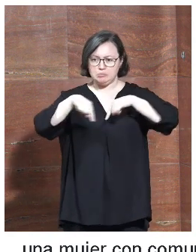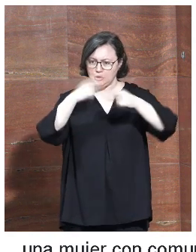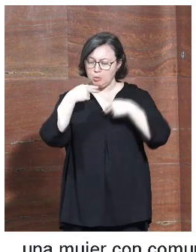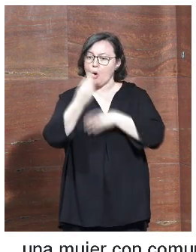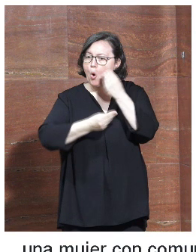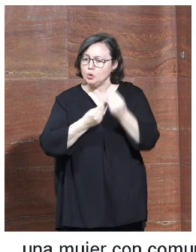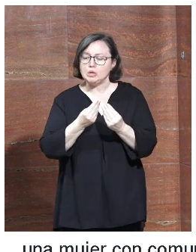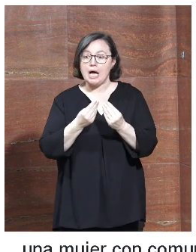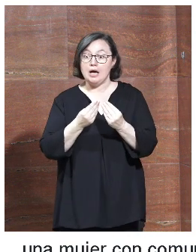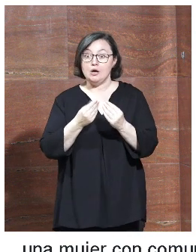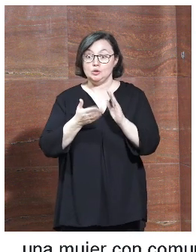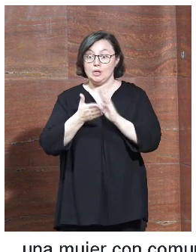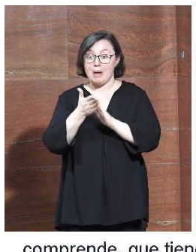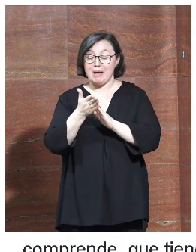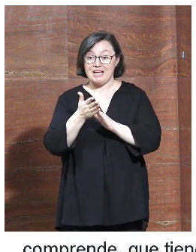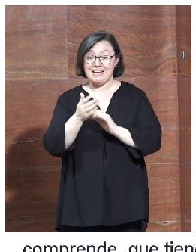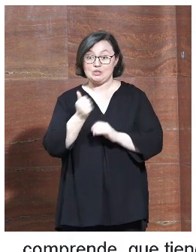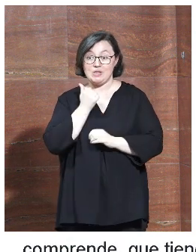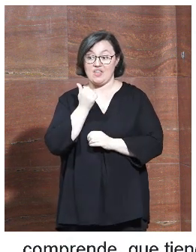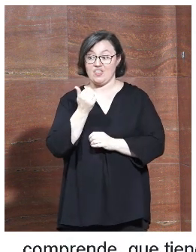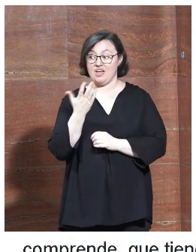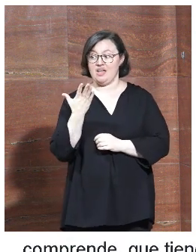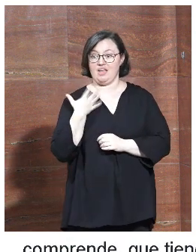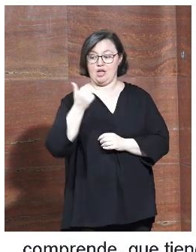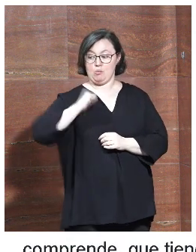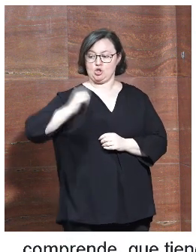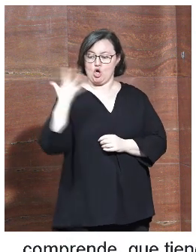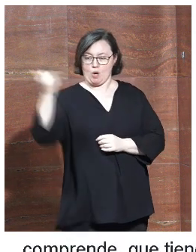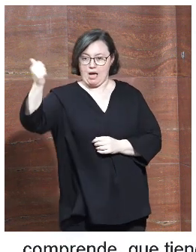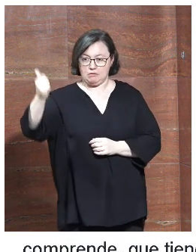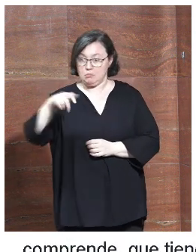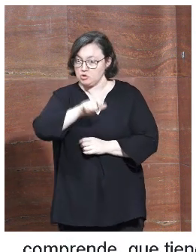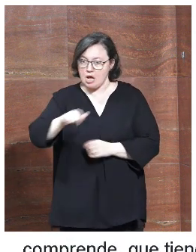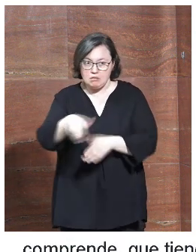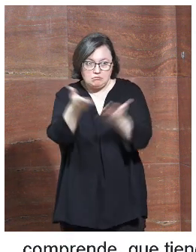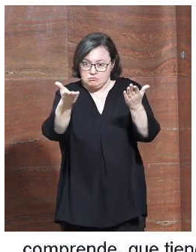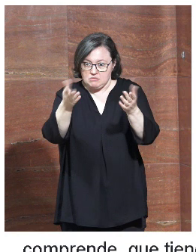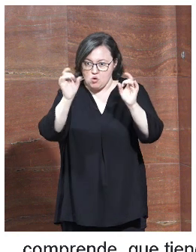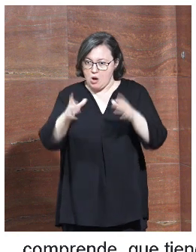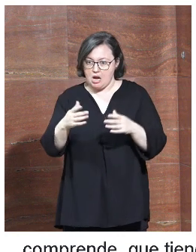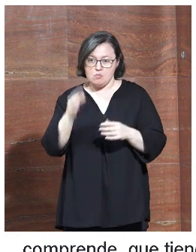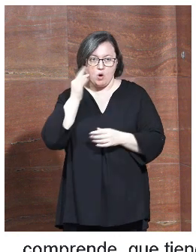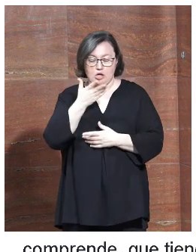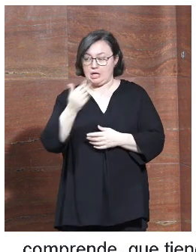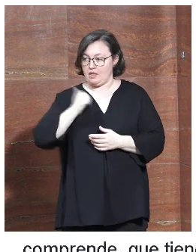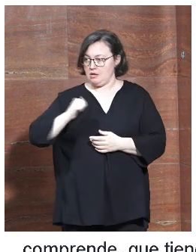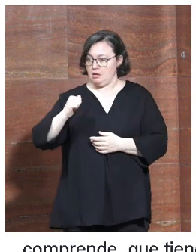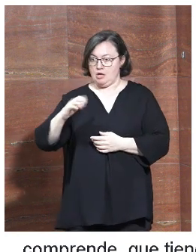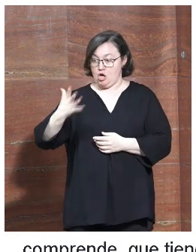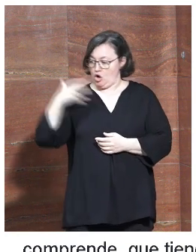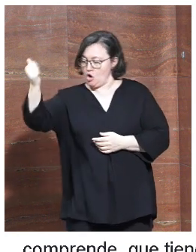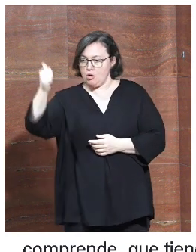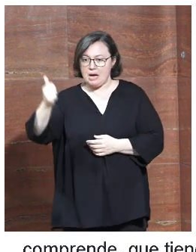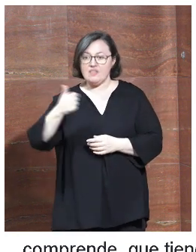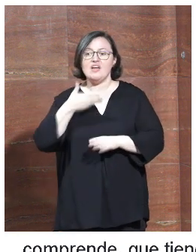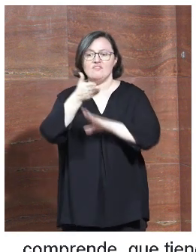público y en ese momento le roban el bolso. Situación ante la cual, como cualquier otra persona, ¿no?, otra mujer, iría a la comisaría.